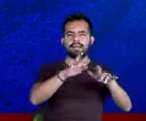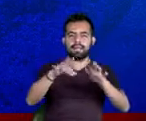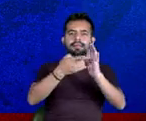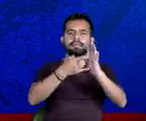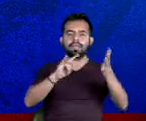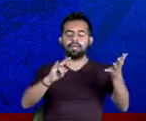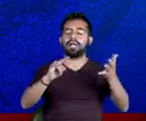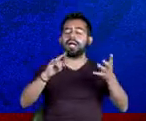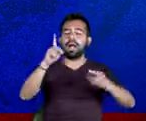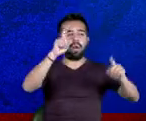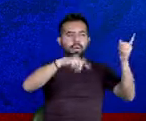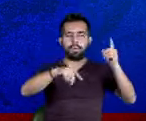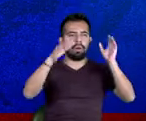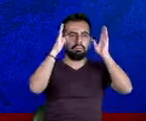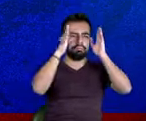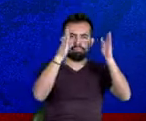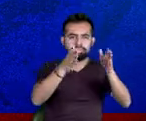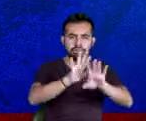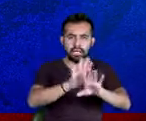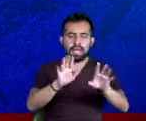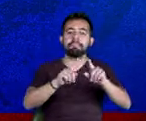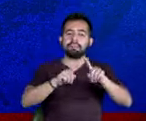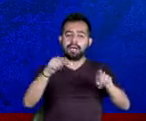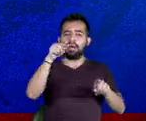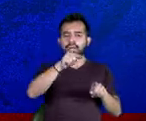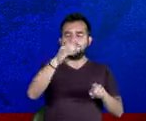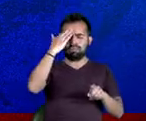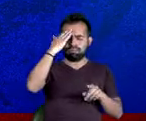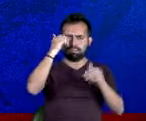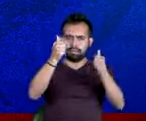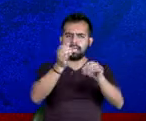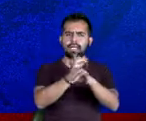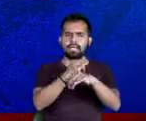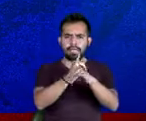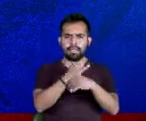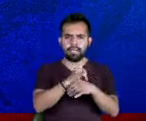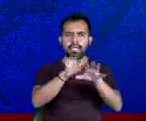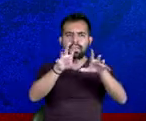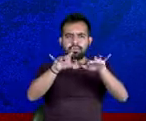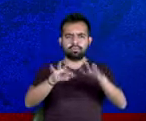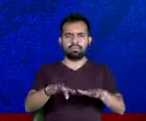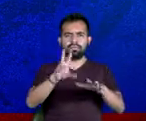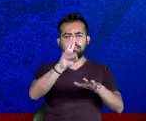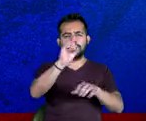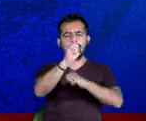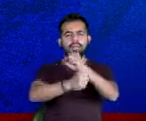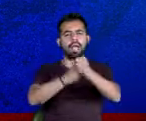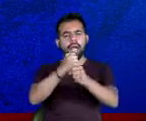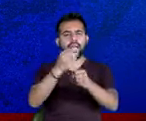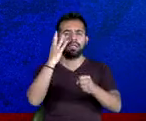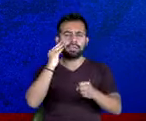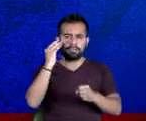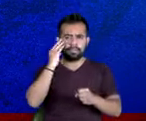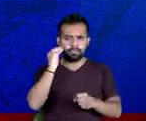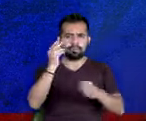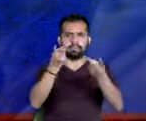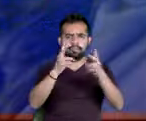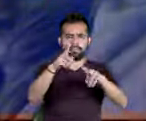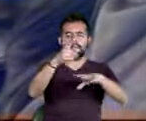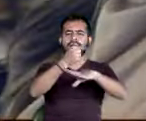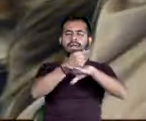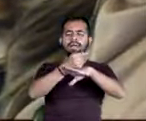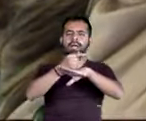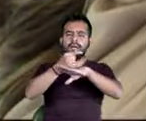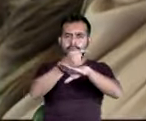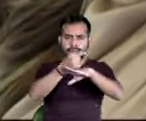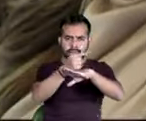pero fundamental. Es ingeniera electrónica con 28 años de experiencia en tecnologías de información y comunicación, formación gerencial